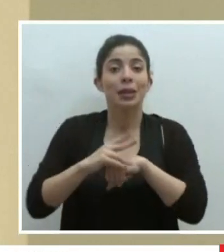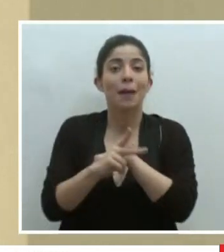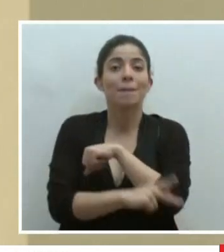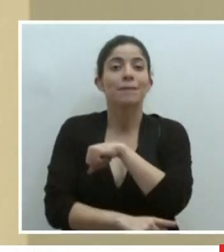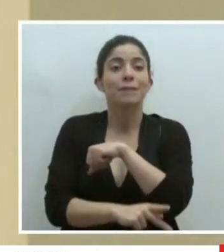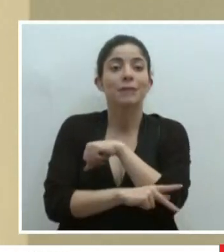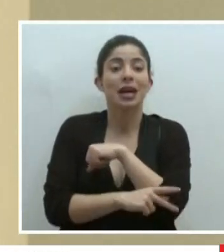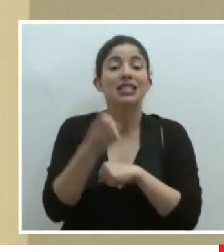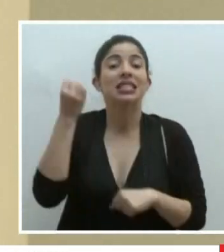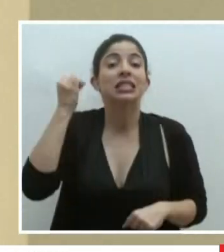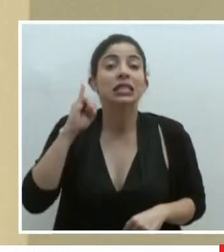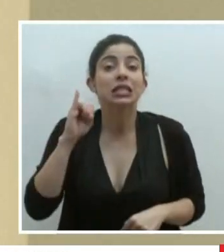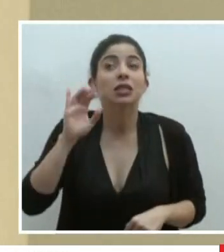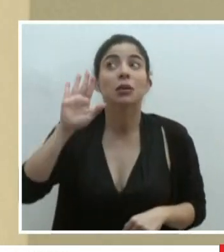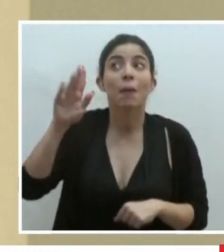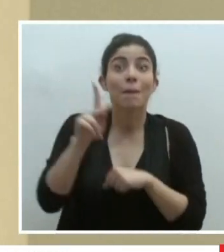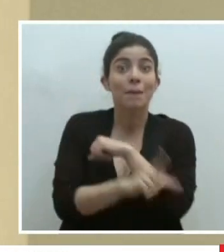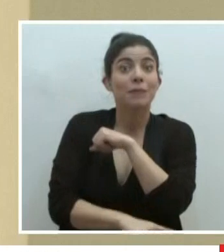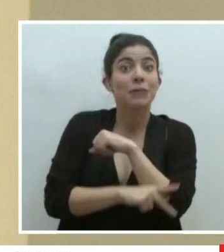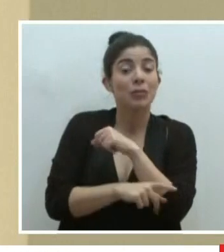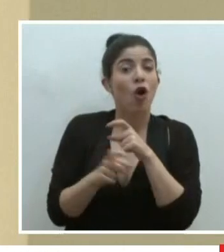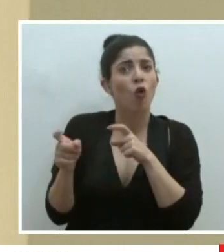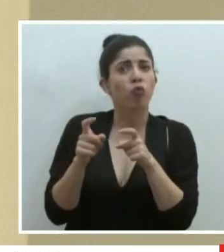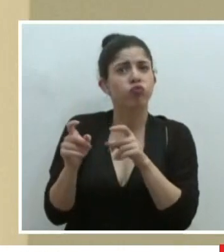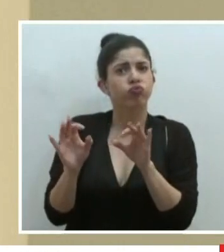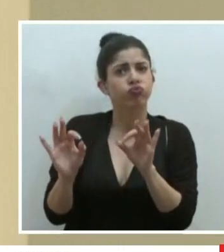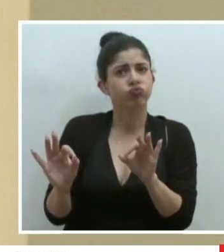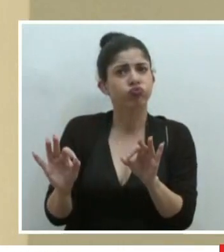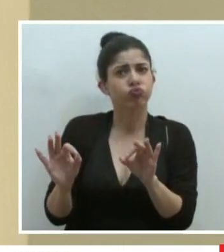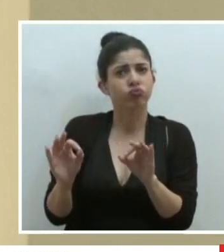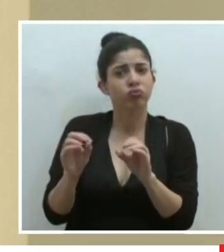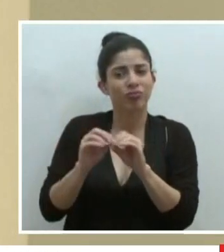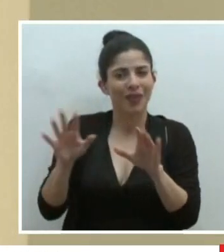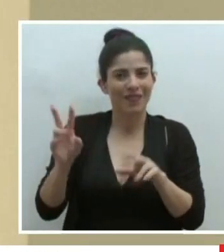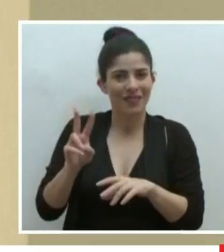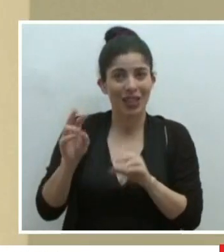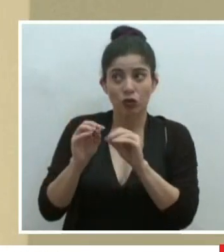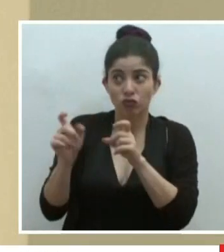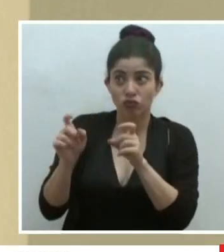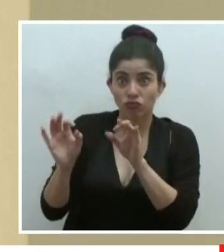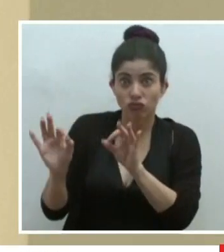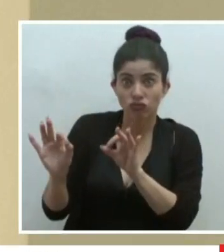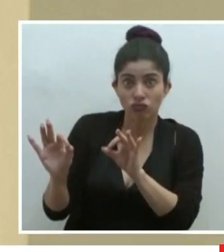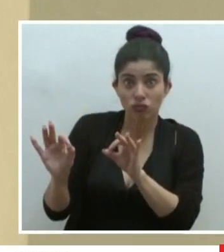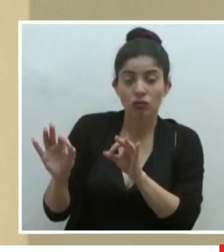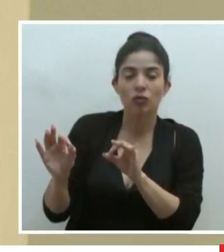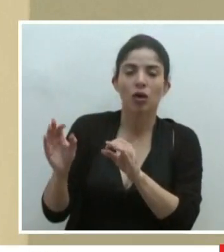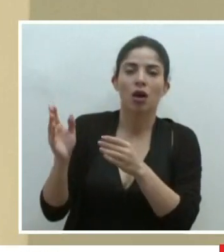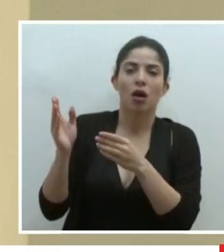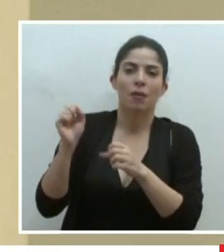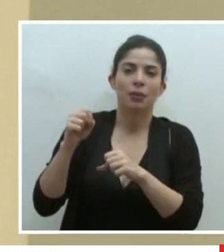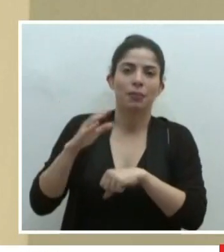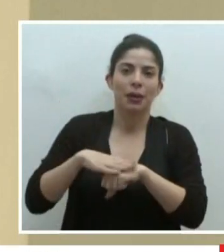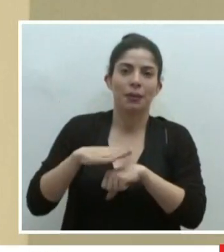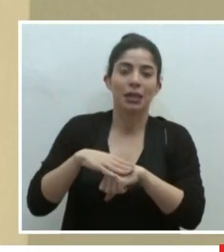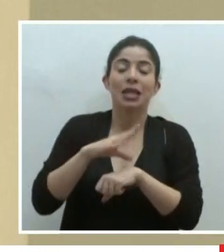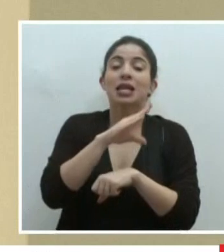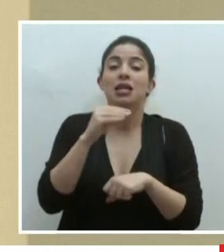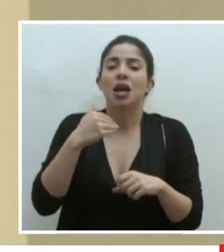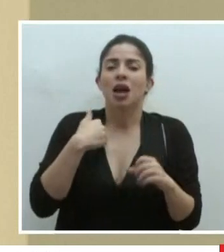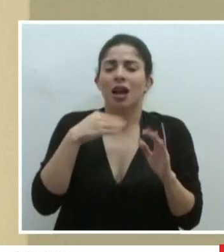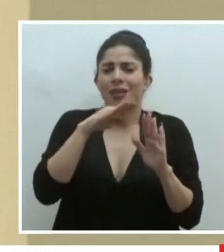que tengan una situación controlada con respecto a la transmisión y que recordemos que se va a seguir un